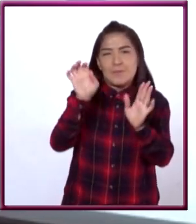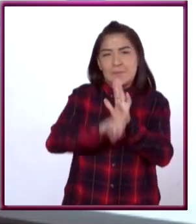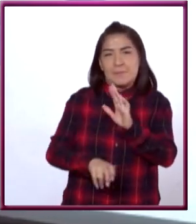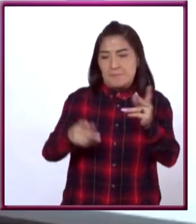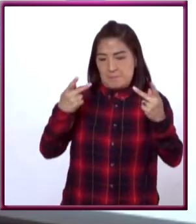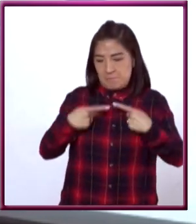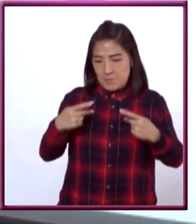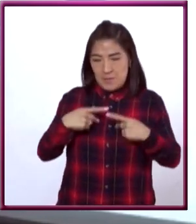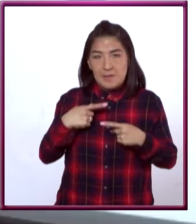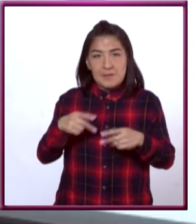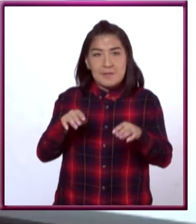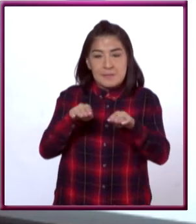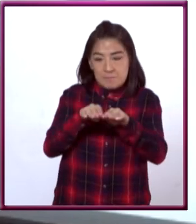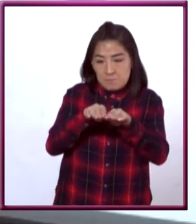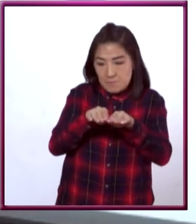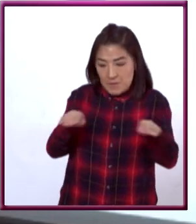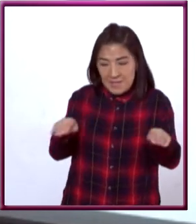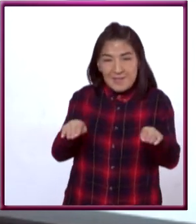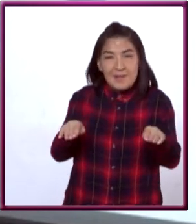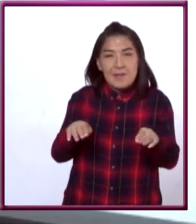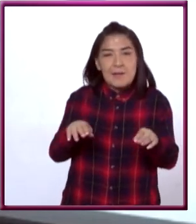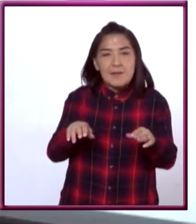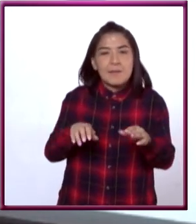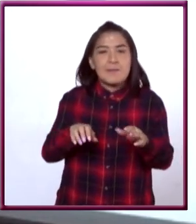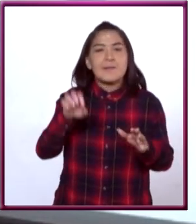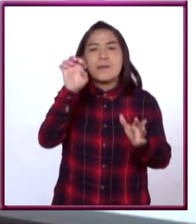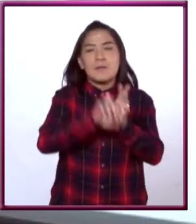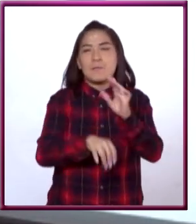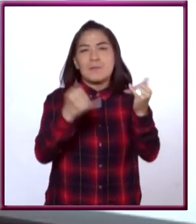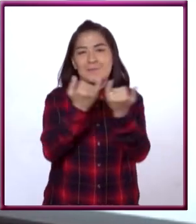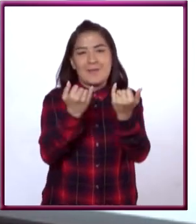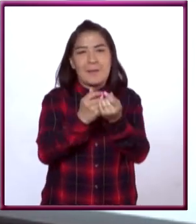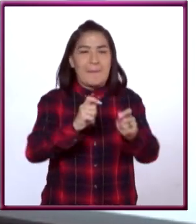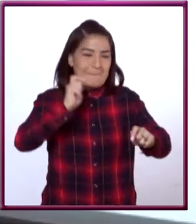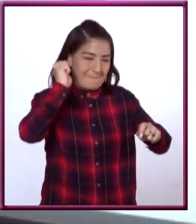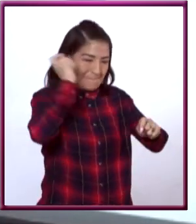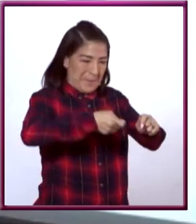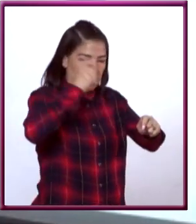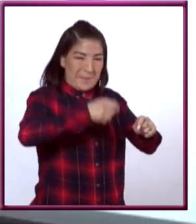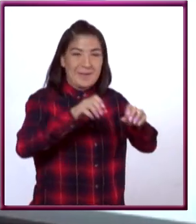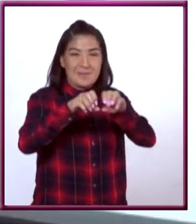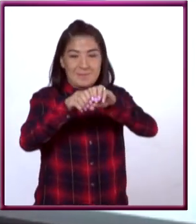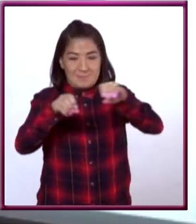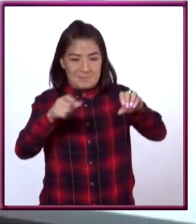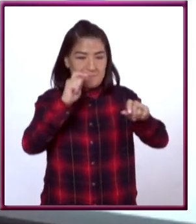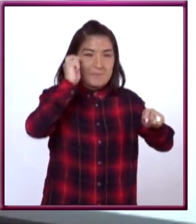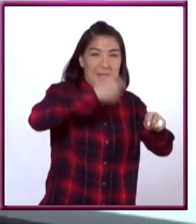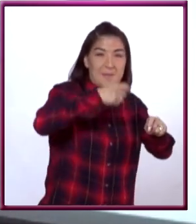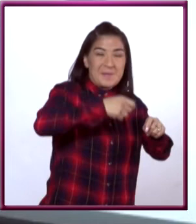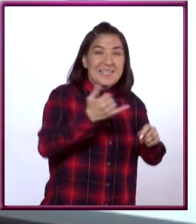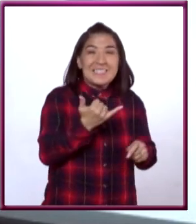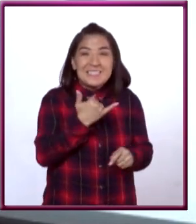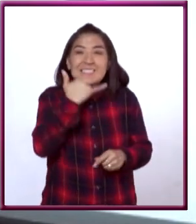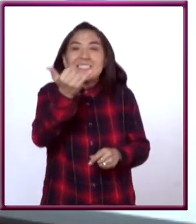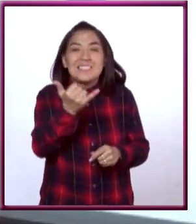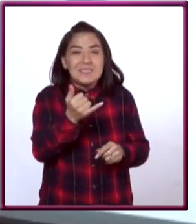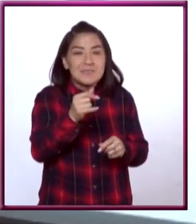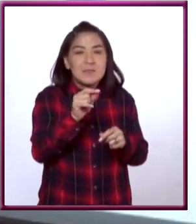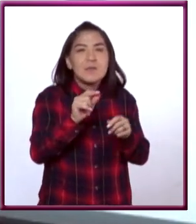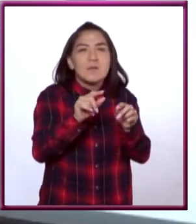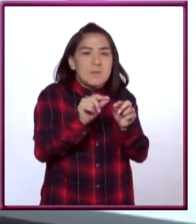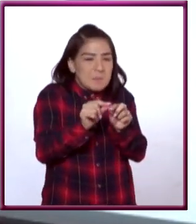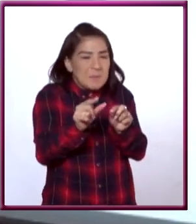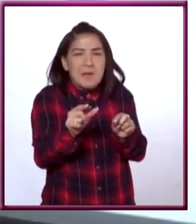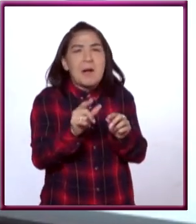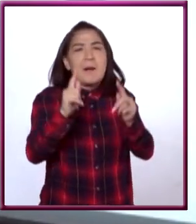muy importante, porque no es lo mismo hacer, por ejemplo, el mango de un martillo, que si te equivocas por 1 milímetro no tiene